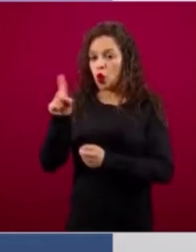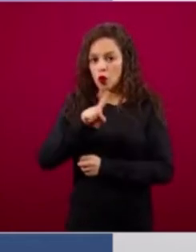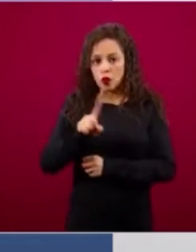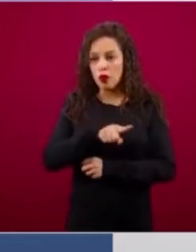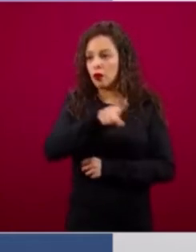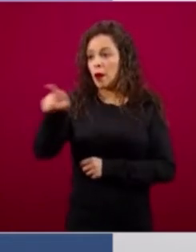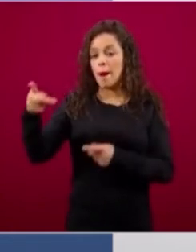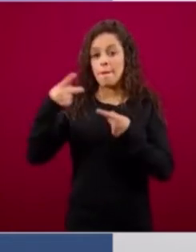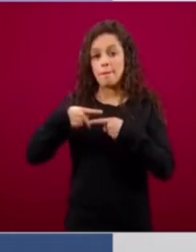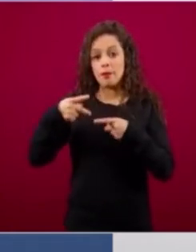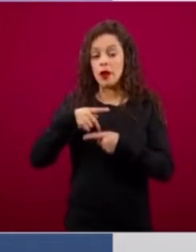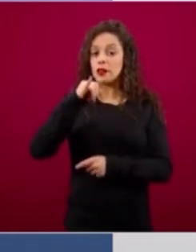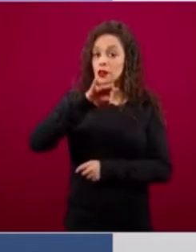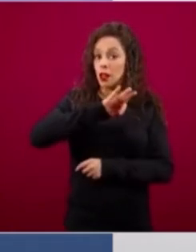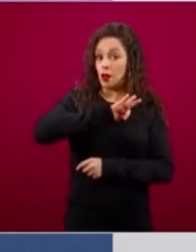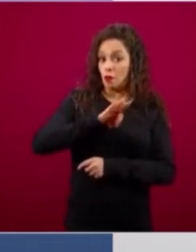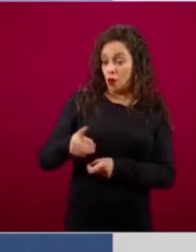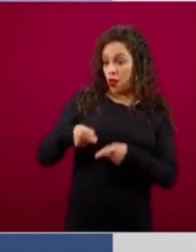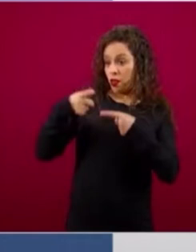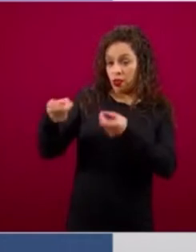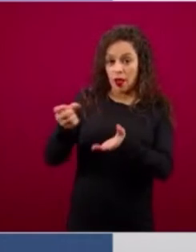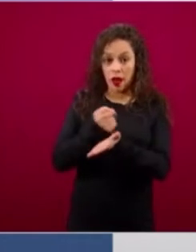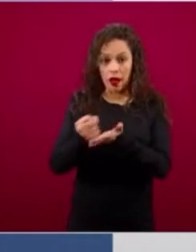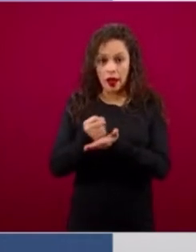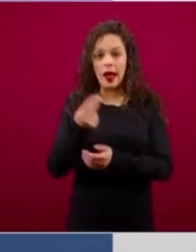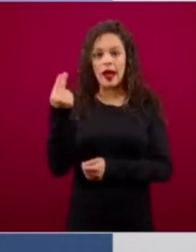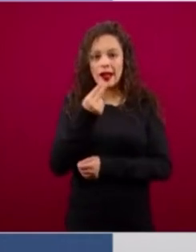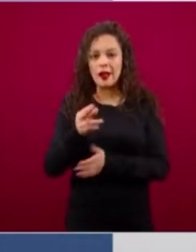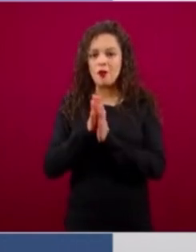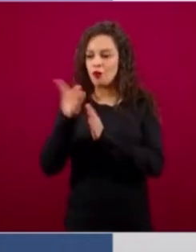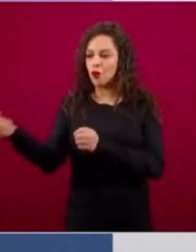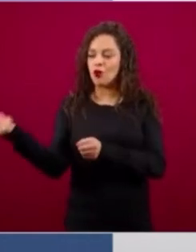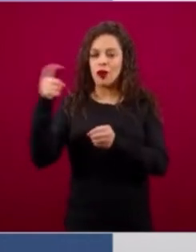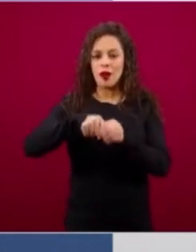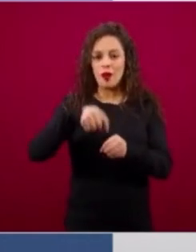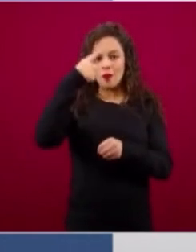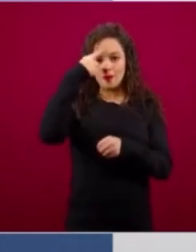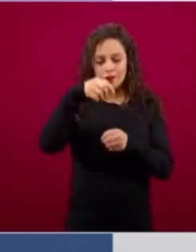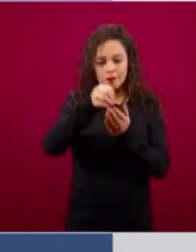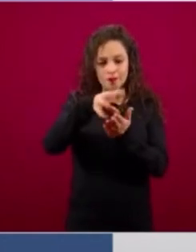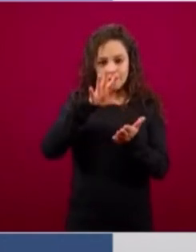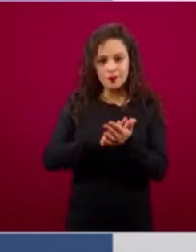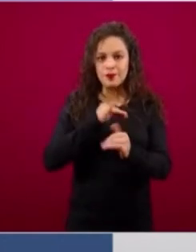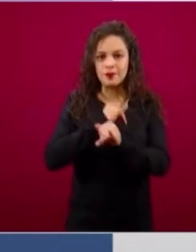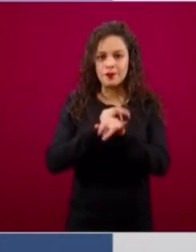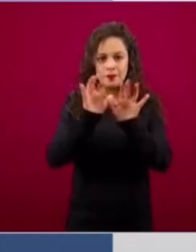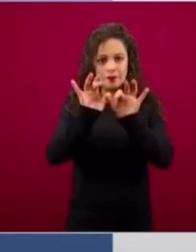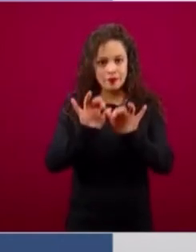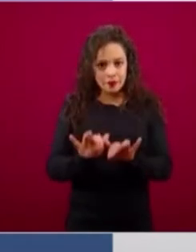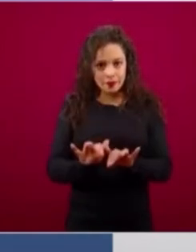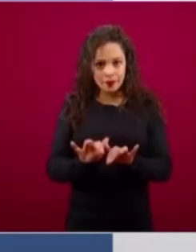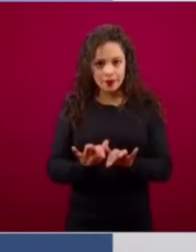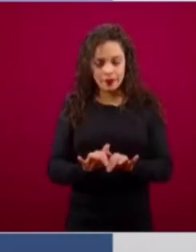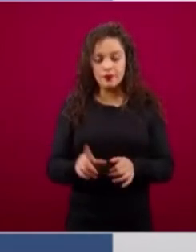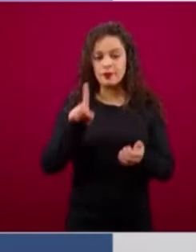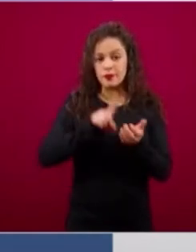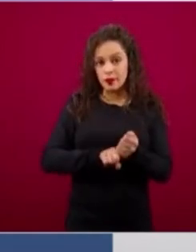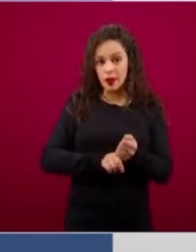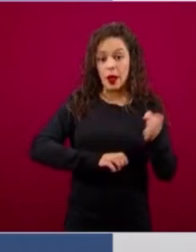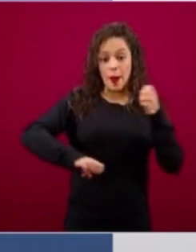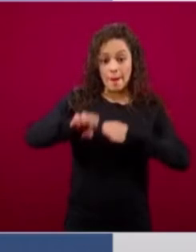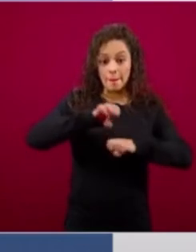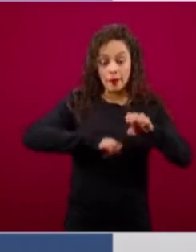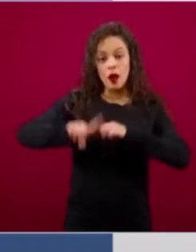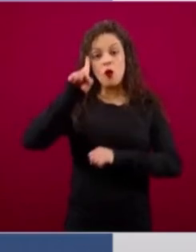sigan inscribiendo es decir el número 2 645 son el total de empresarios y empresarias mexicanas que pueden